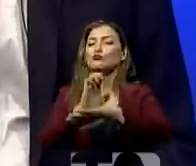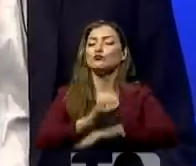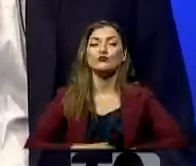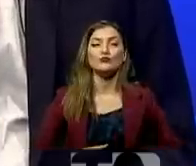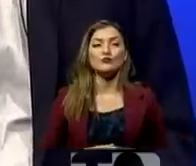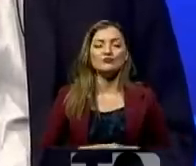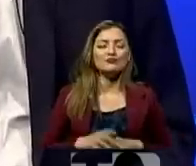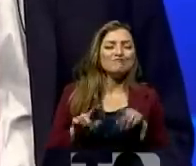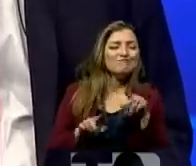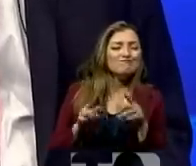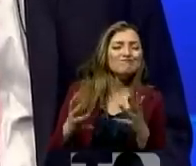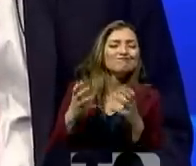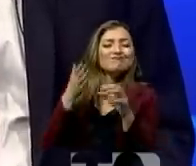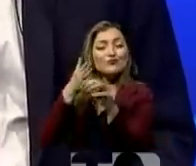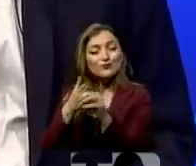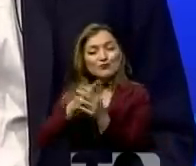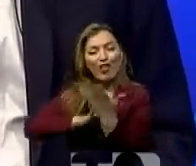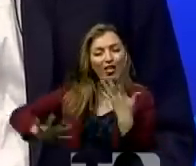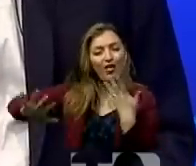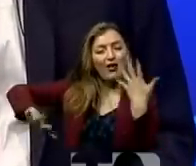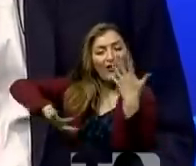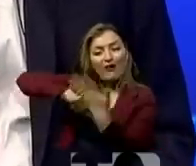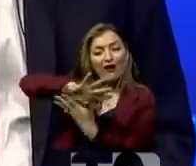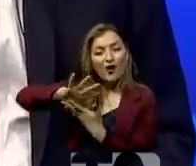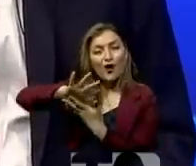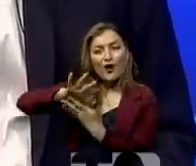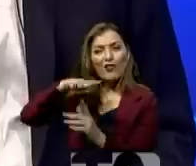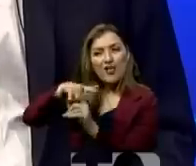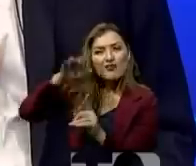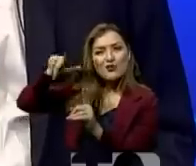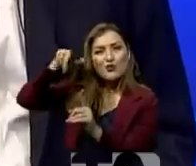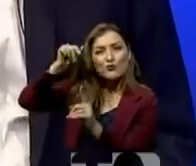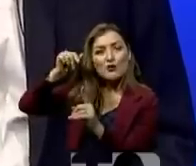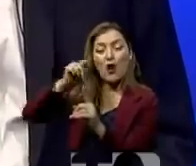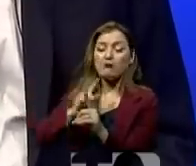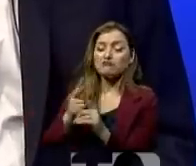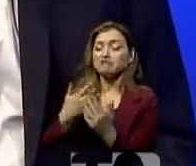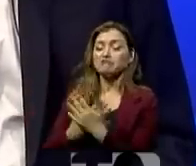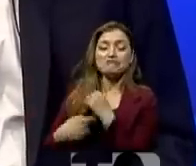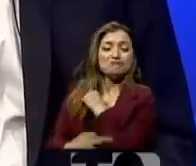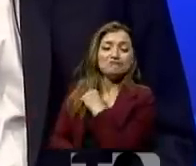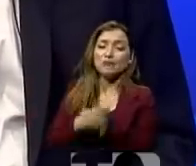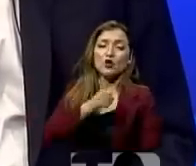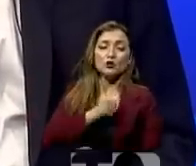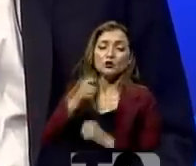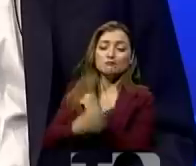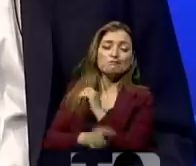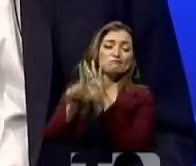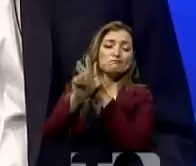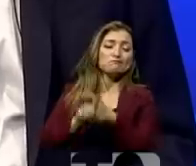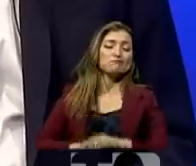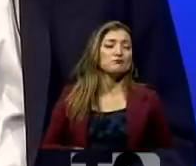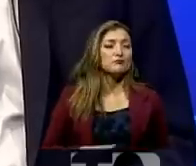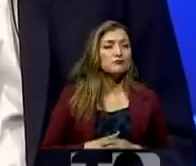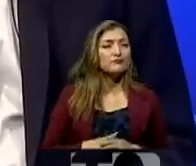pero aquellos que lo que buscan es el caos y la anarquía el encuentro es con la ley ahora y a raíz de